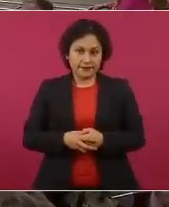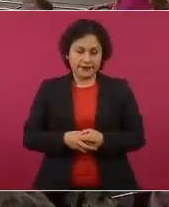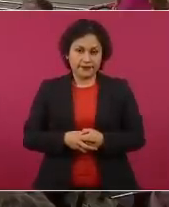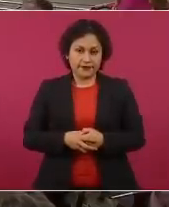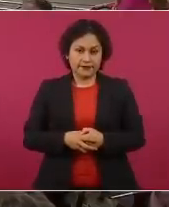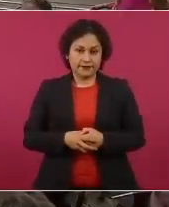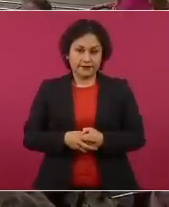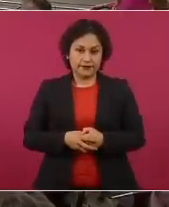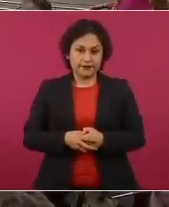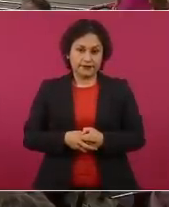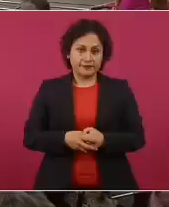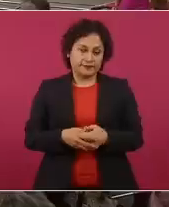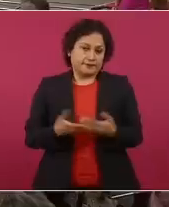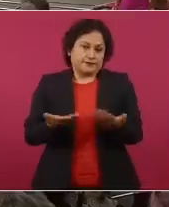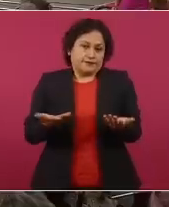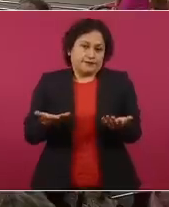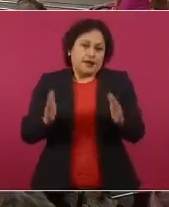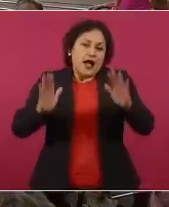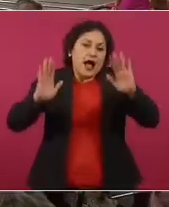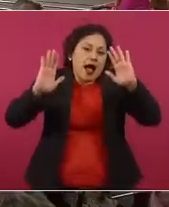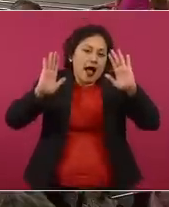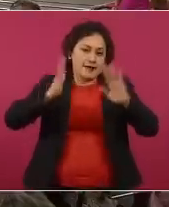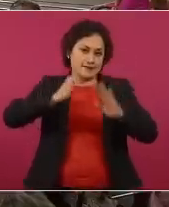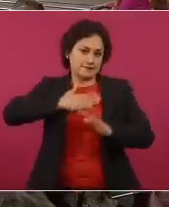Es una hipótesis de que…